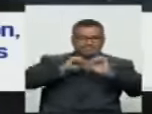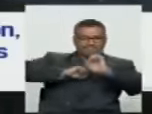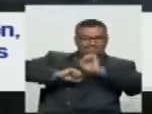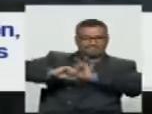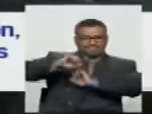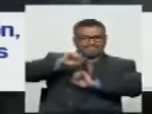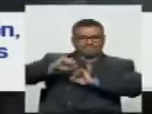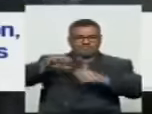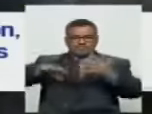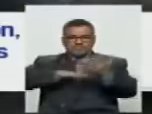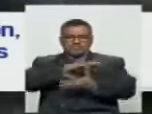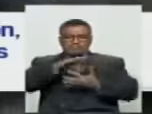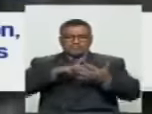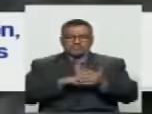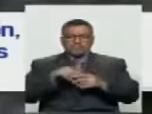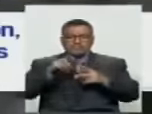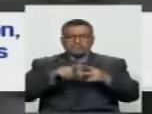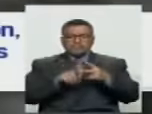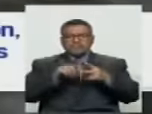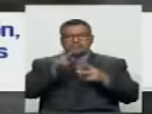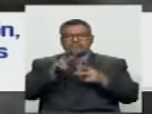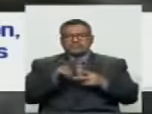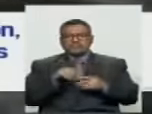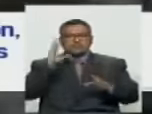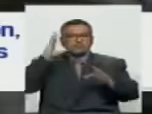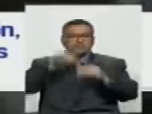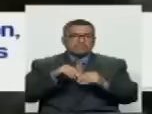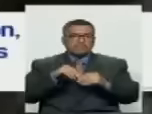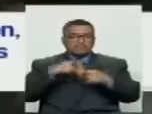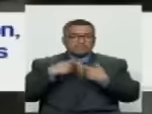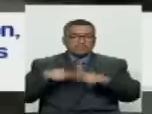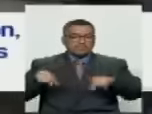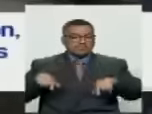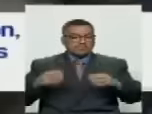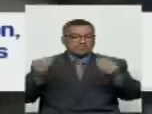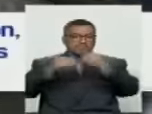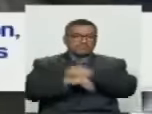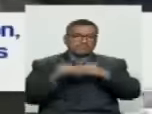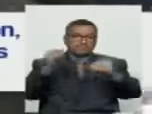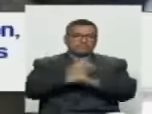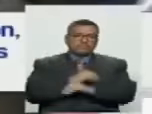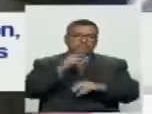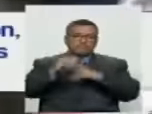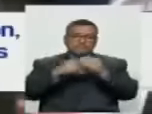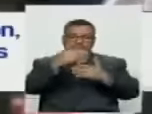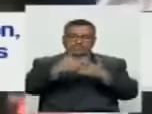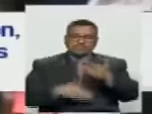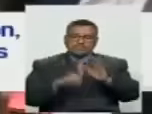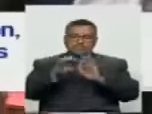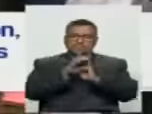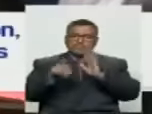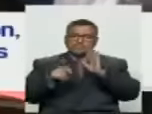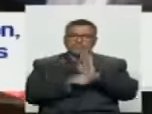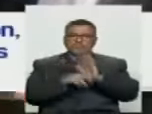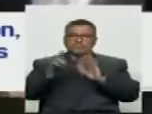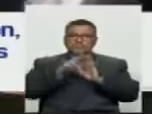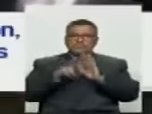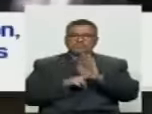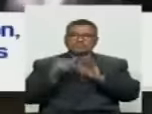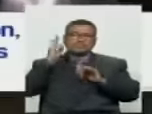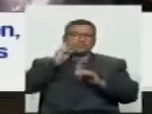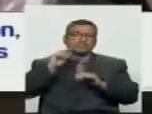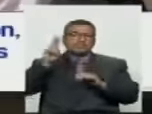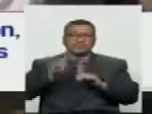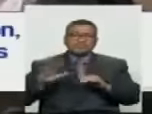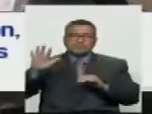discriminación y la violencia. 2. Resulten contrarios a una disposición expresa de la Constitución de la República